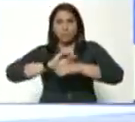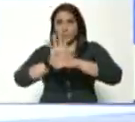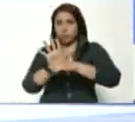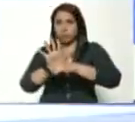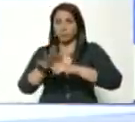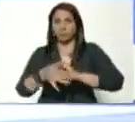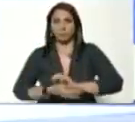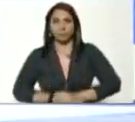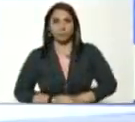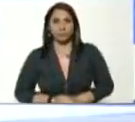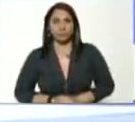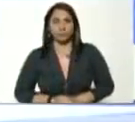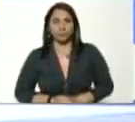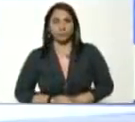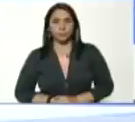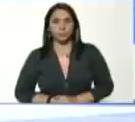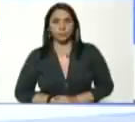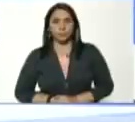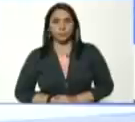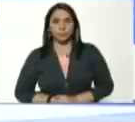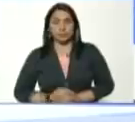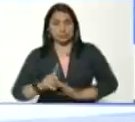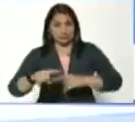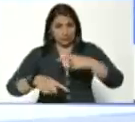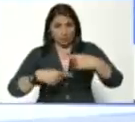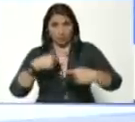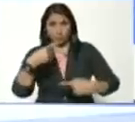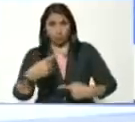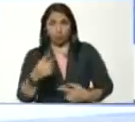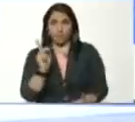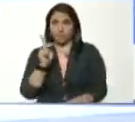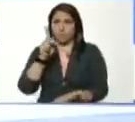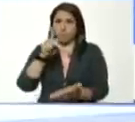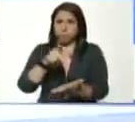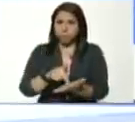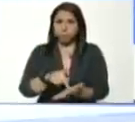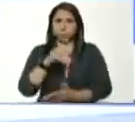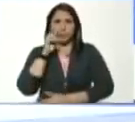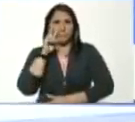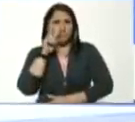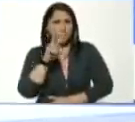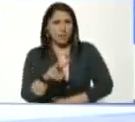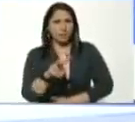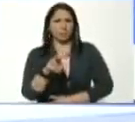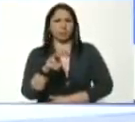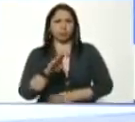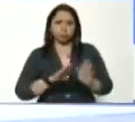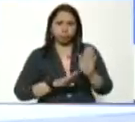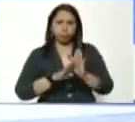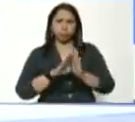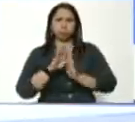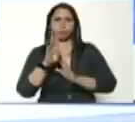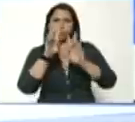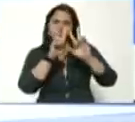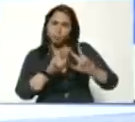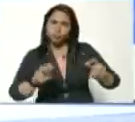COVID-19. Y luego fuimos evolucionando en las